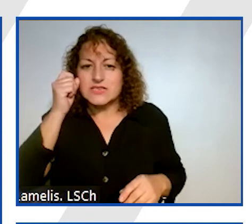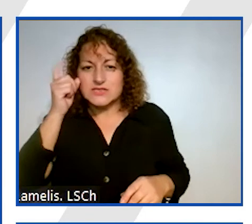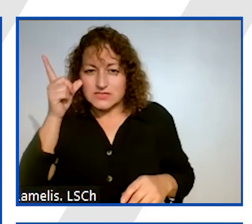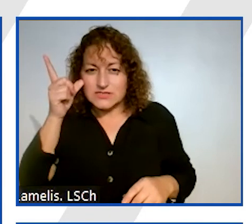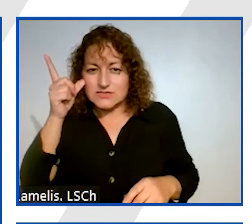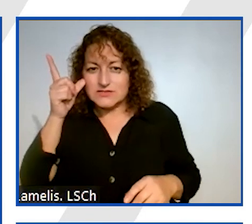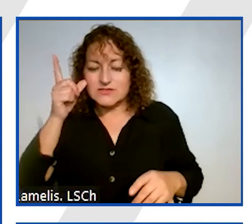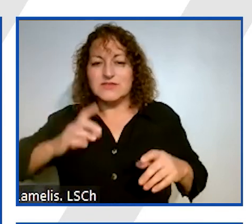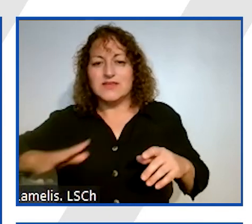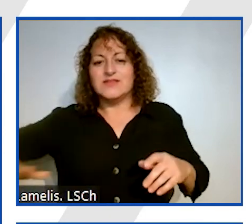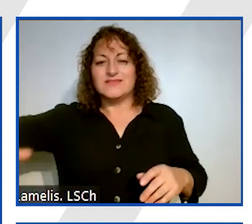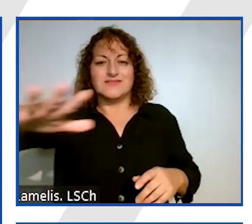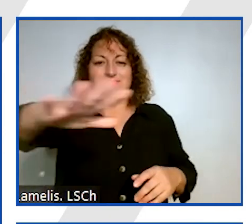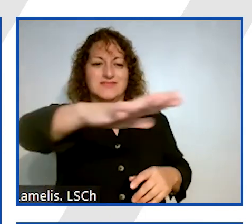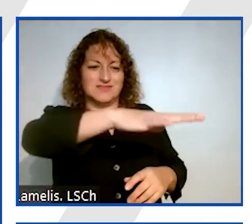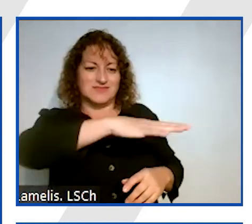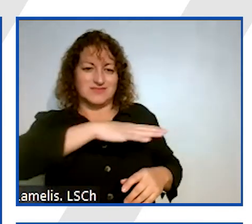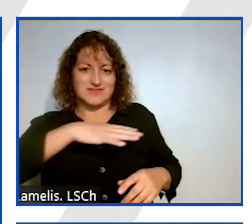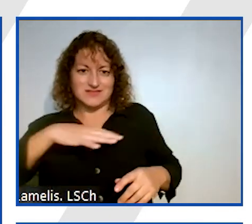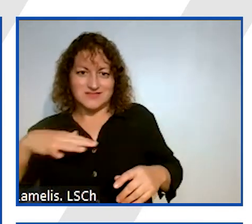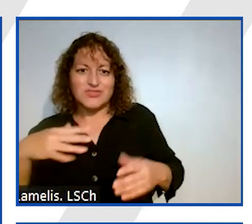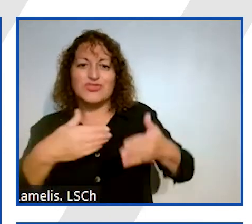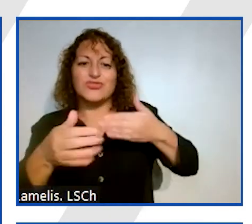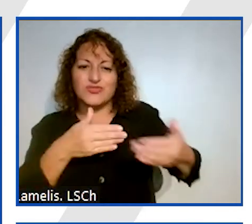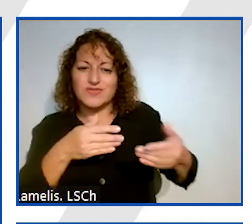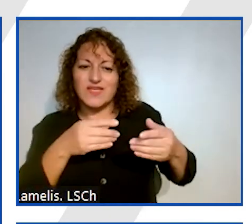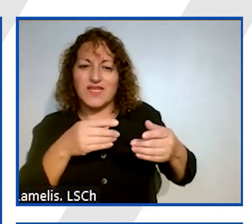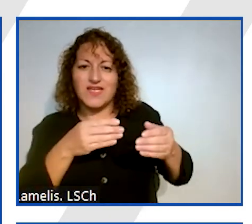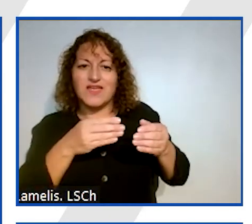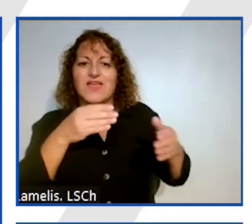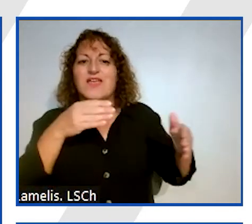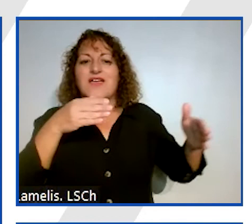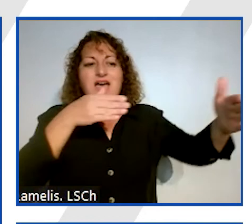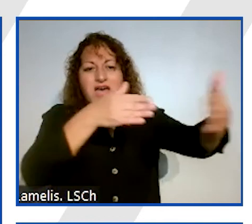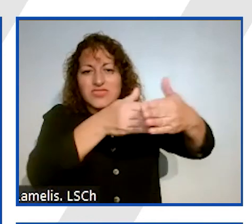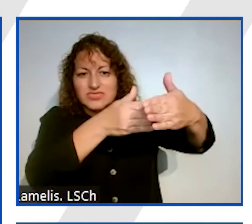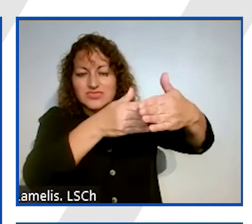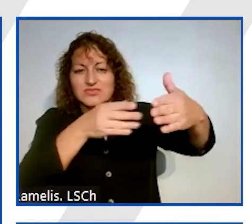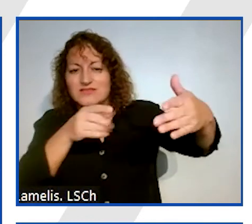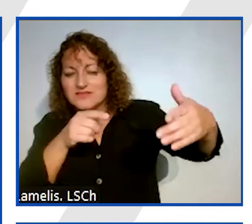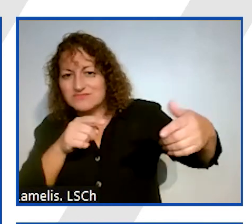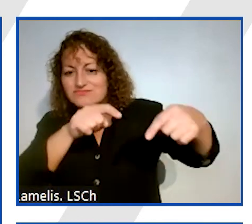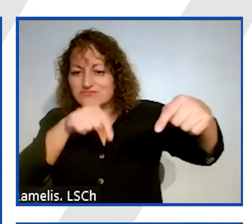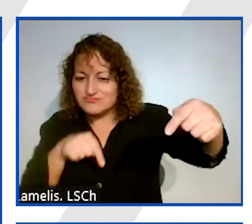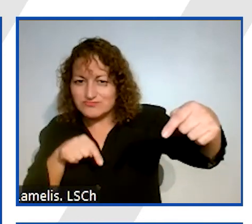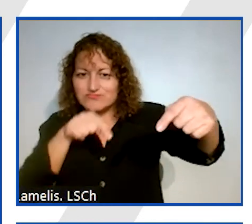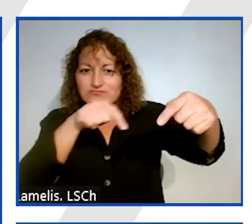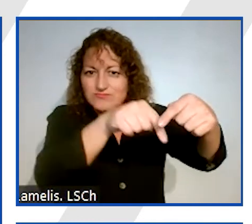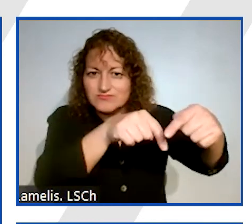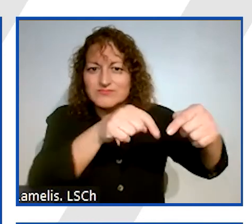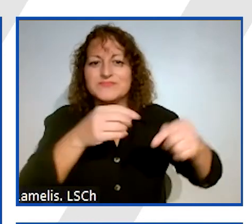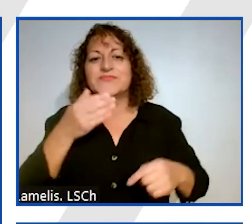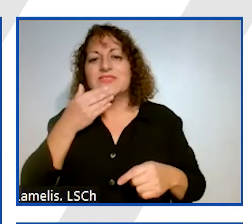lo que se denominan barrios, o sea, dónde vive y hasta dónde se siente cómodo de andar, sino que aparte tenemos,